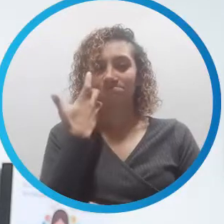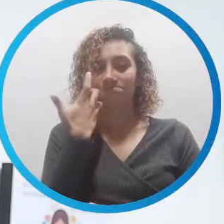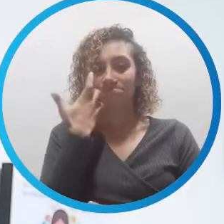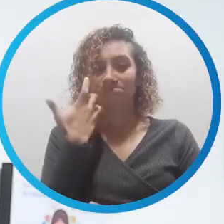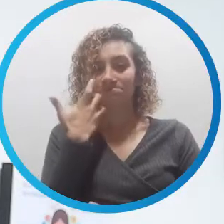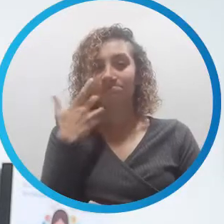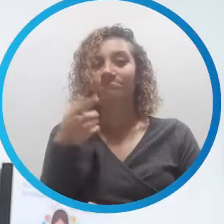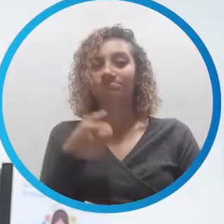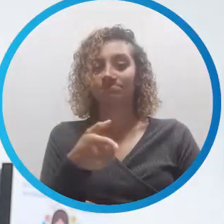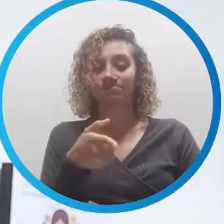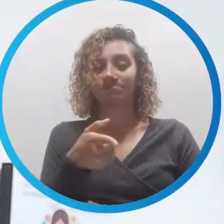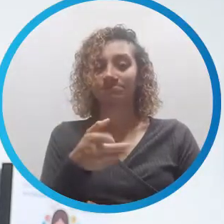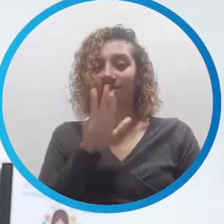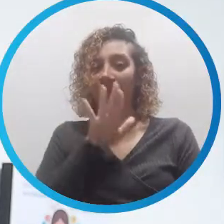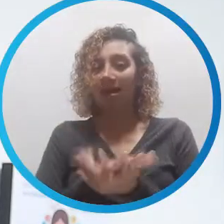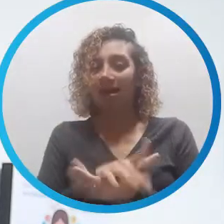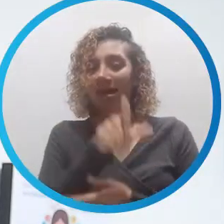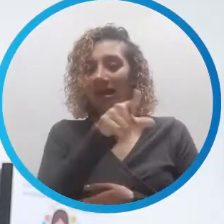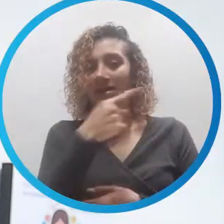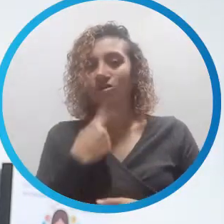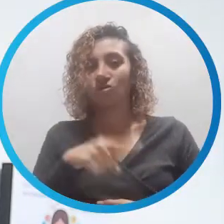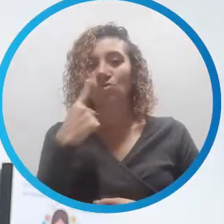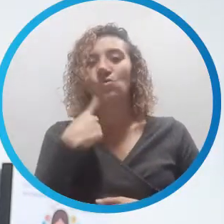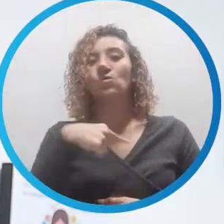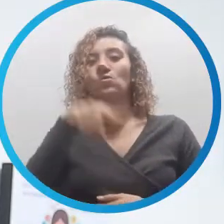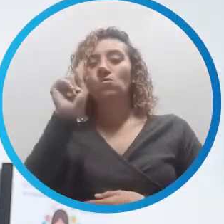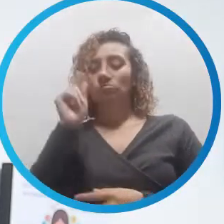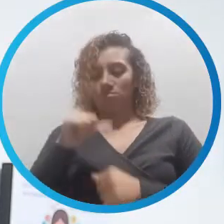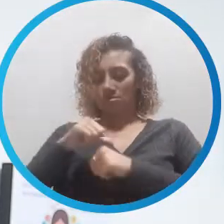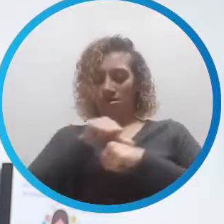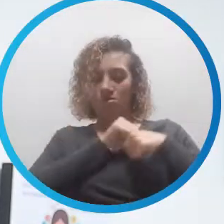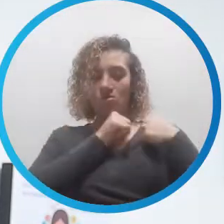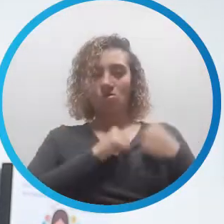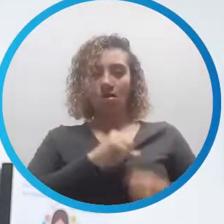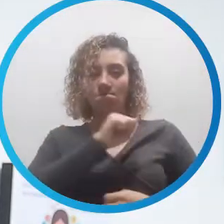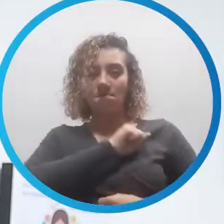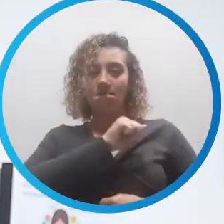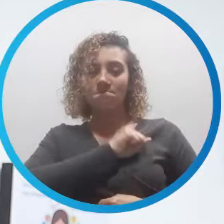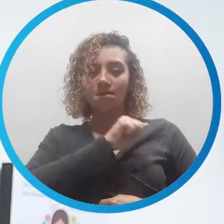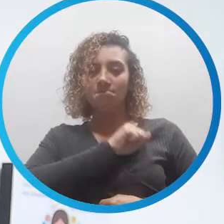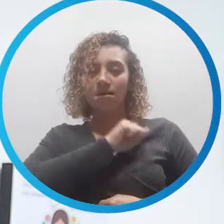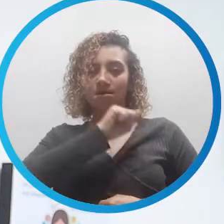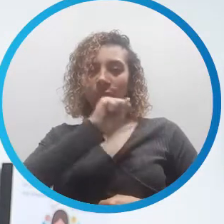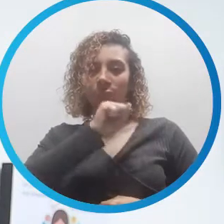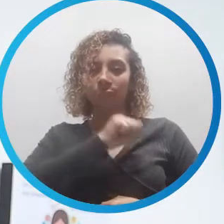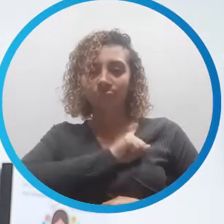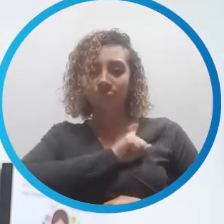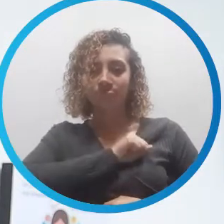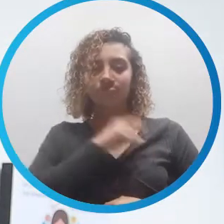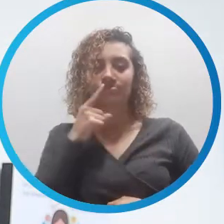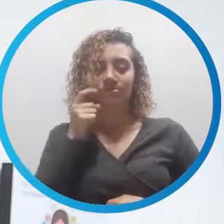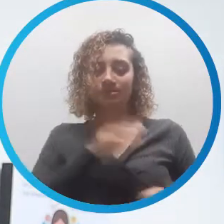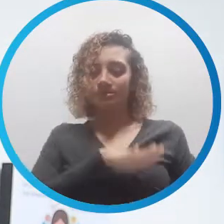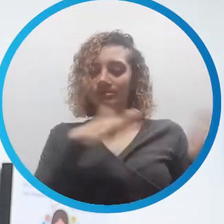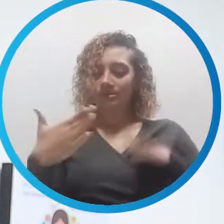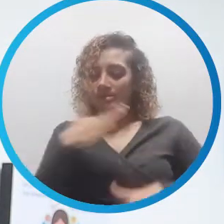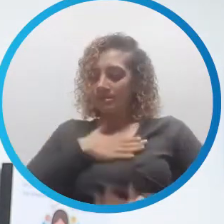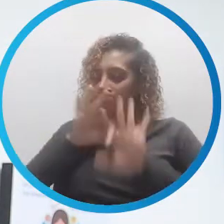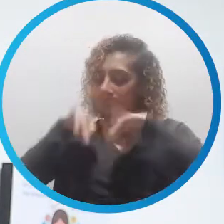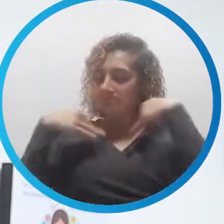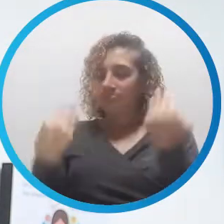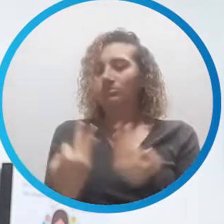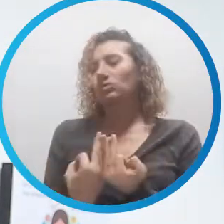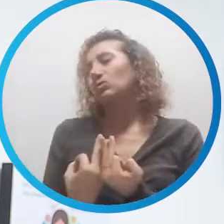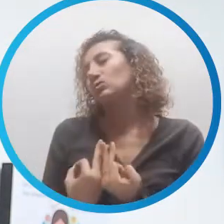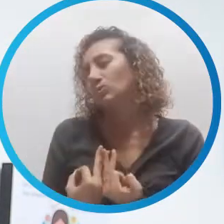haberlo abandonado todo. Así fue como un día su corazón dejó de latir y mi familia se quebró.